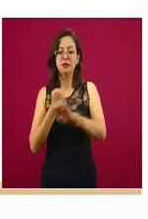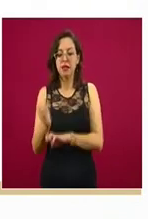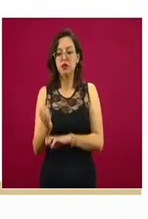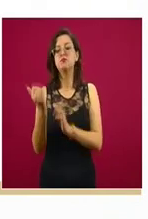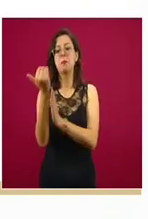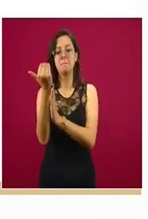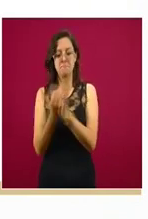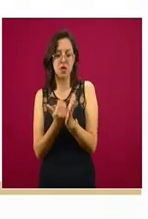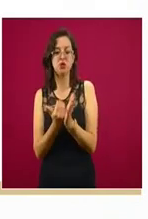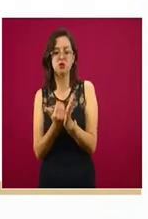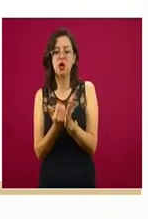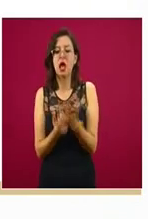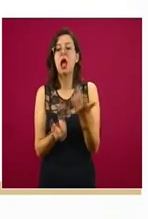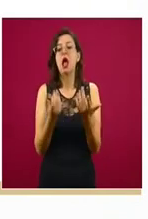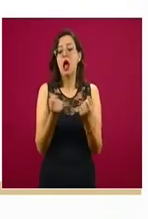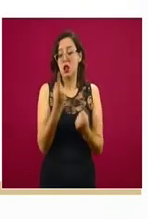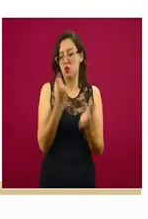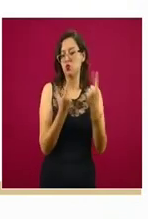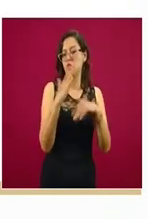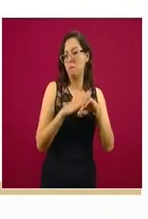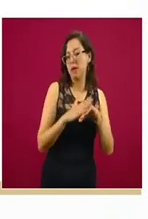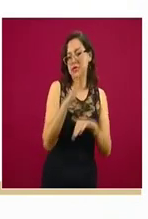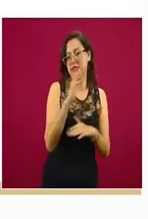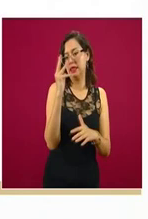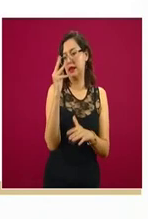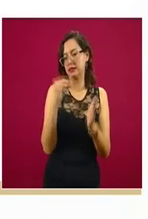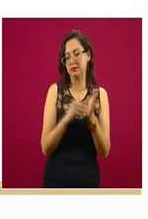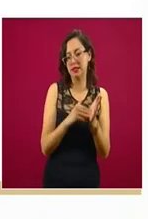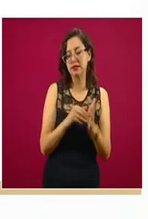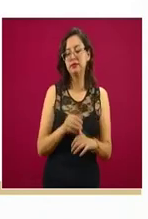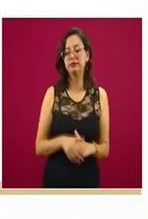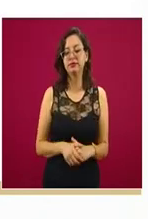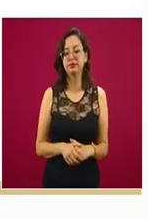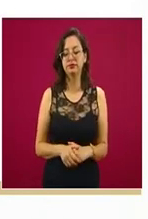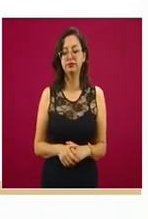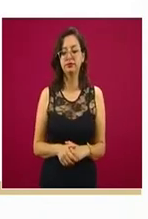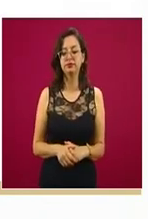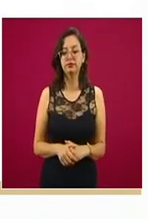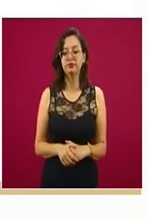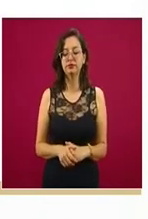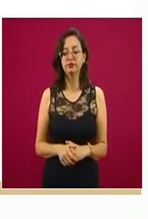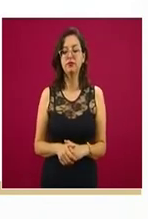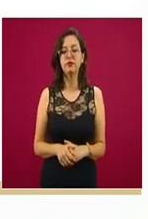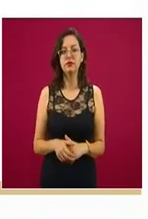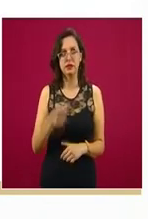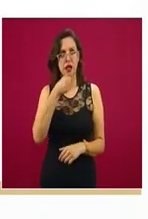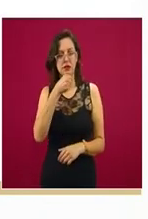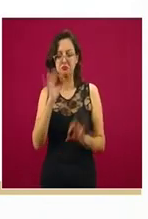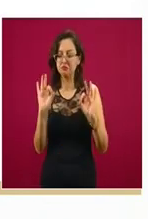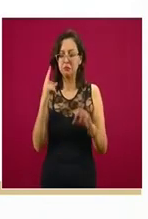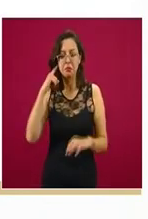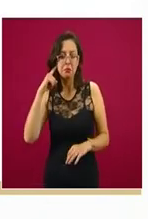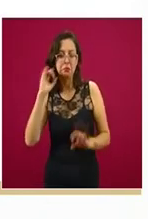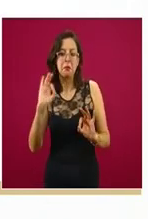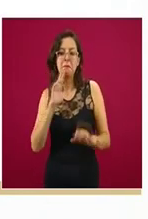100 casos y algunos han tenido más de 3,000 casos. Muchas gracias. Se oye mejor este.